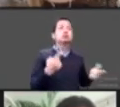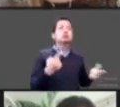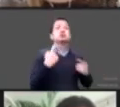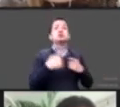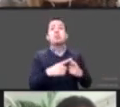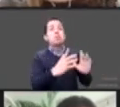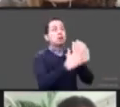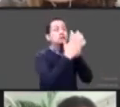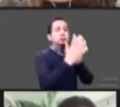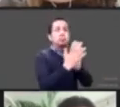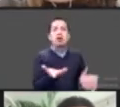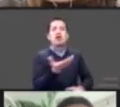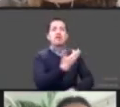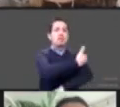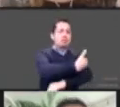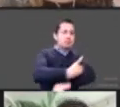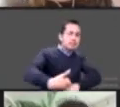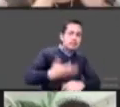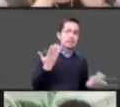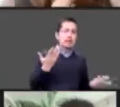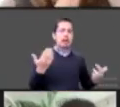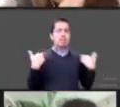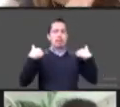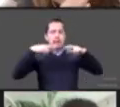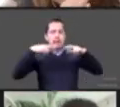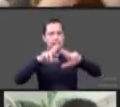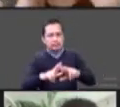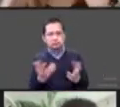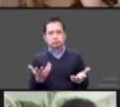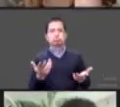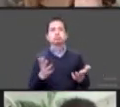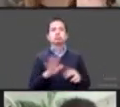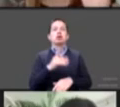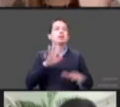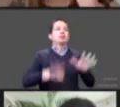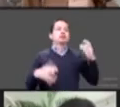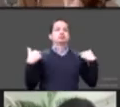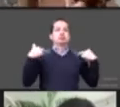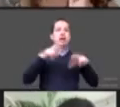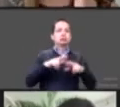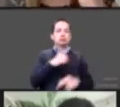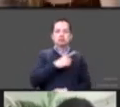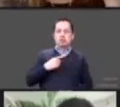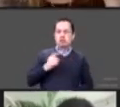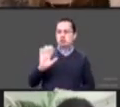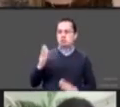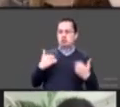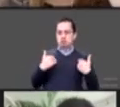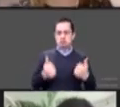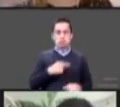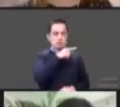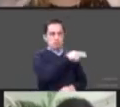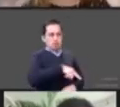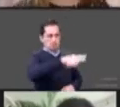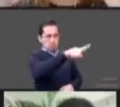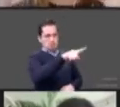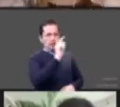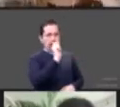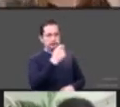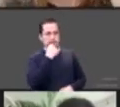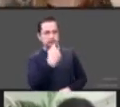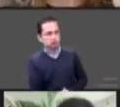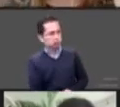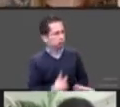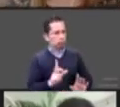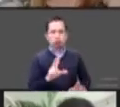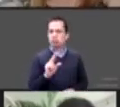empieza a entrar el chip de, ok, sí, ya no son niños, ya son jóvenes, ya están más para acá, y cómo los voy tratando. Y